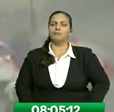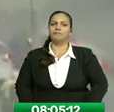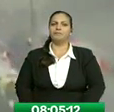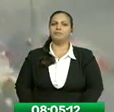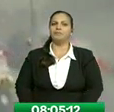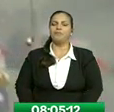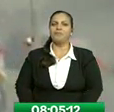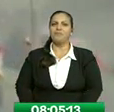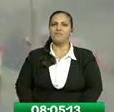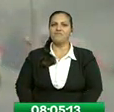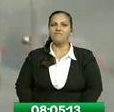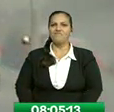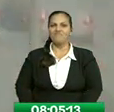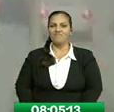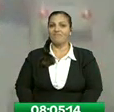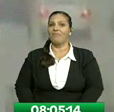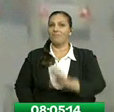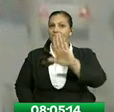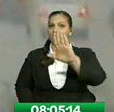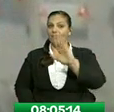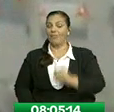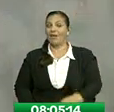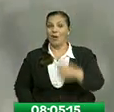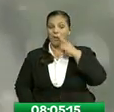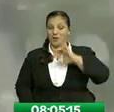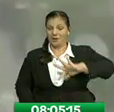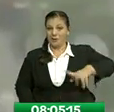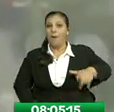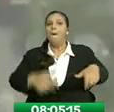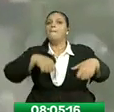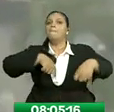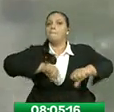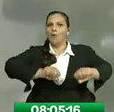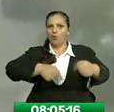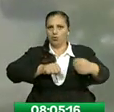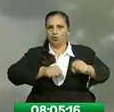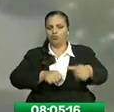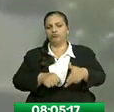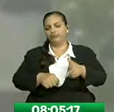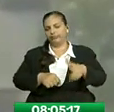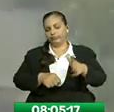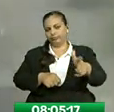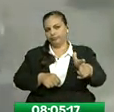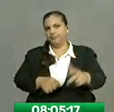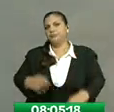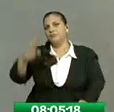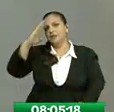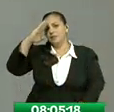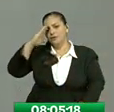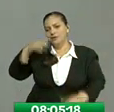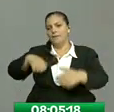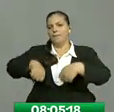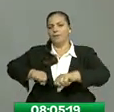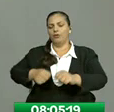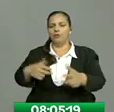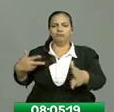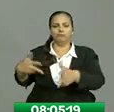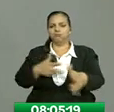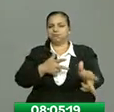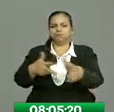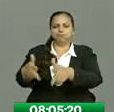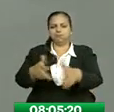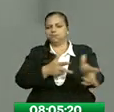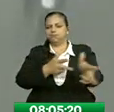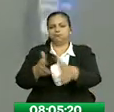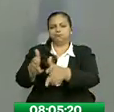La persecución se extiende no solamente a pie, también en vehículos, pues tanto el sospechoso como el policía